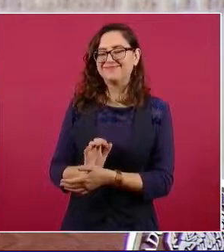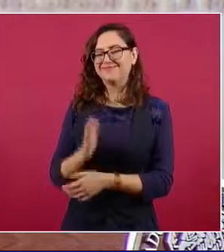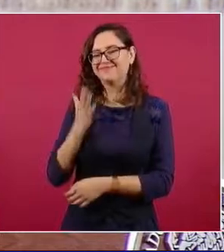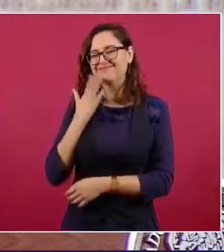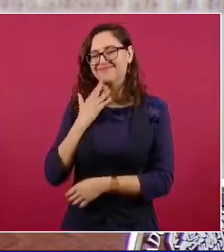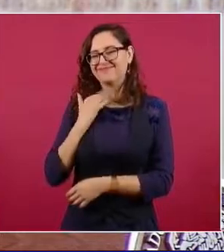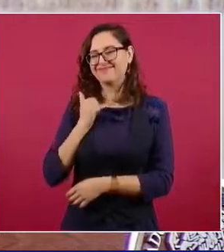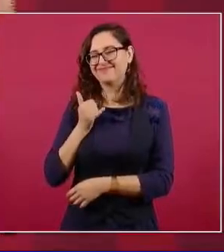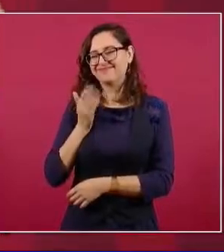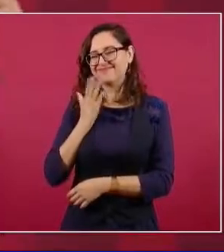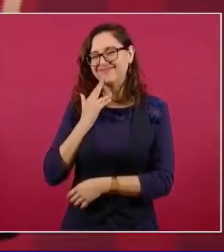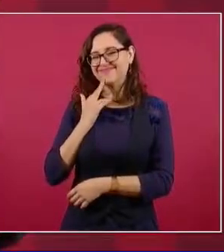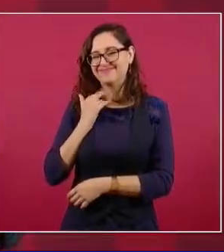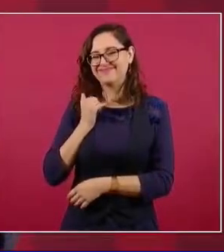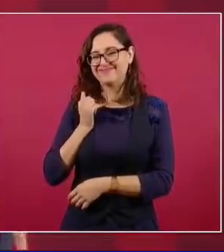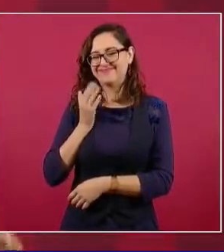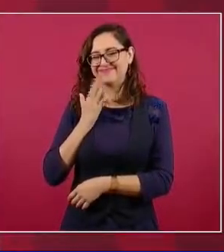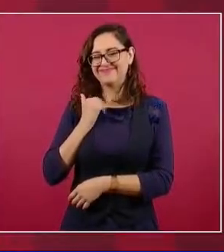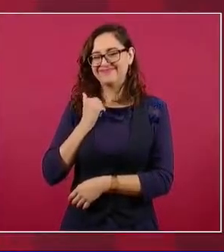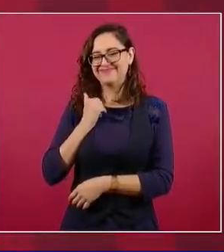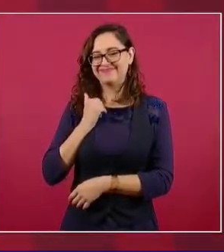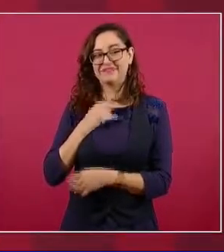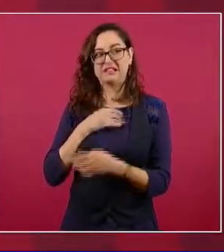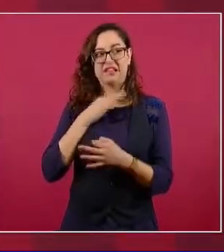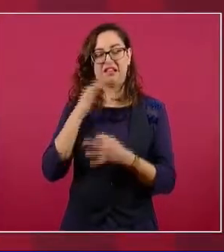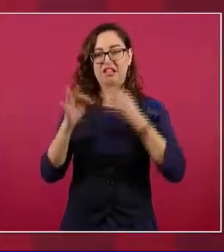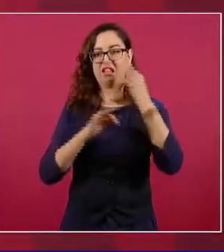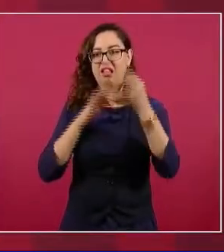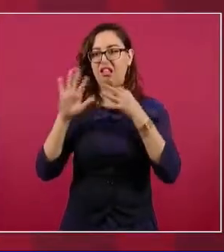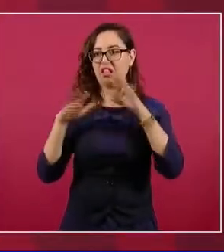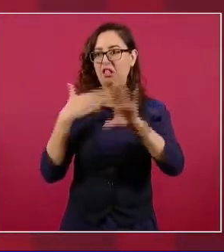porque públicamente no habían expresiones racistas,